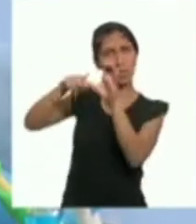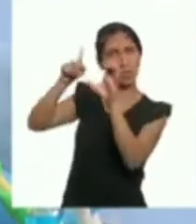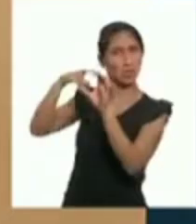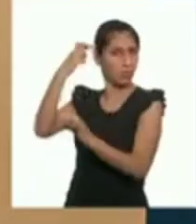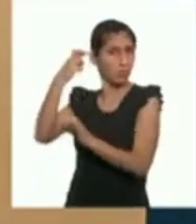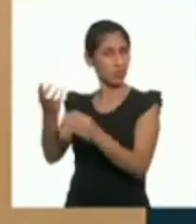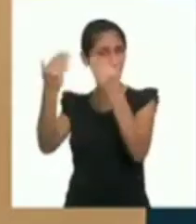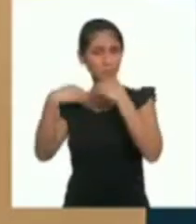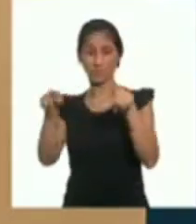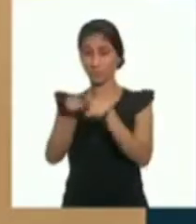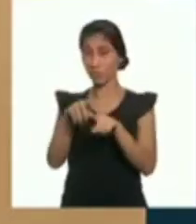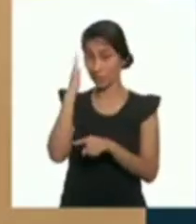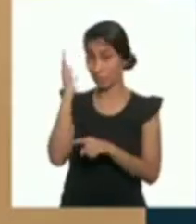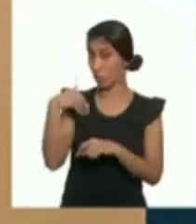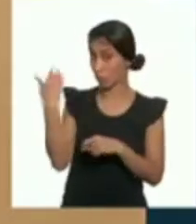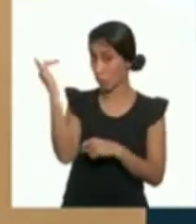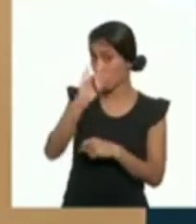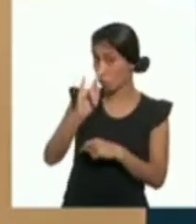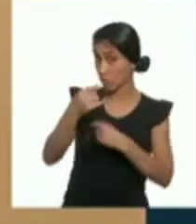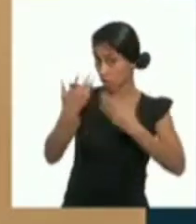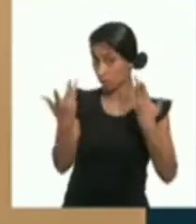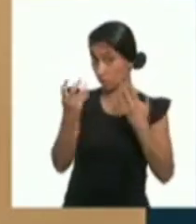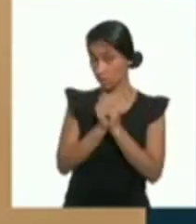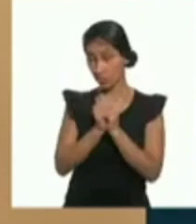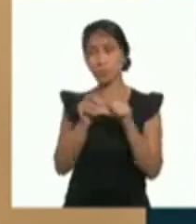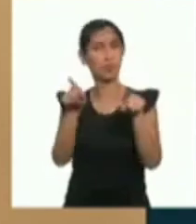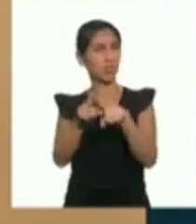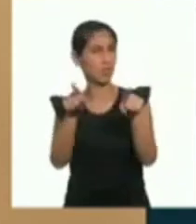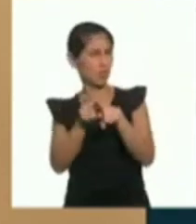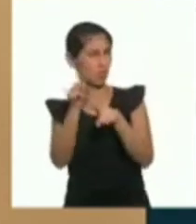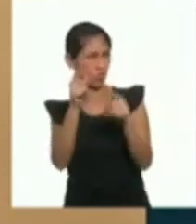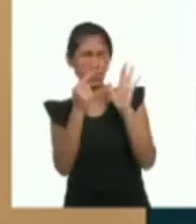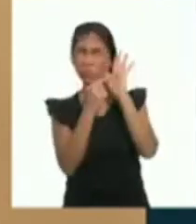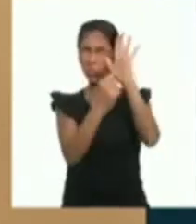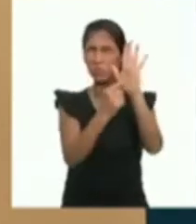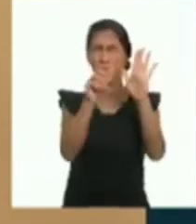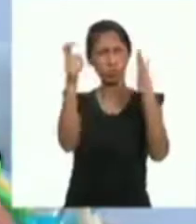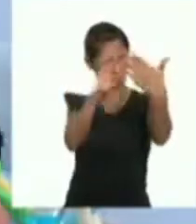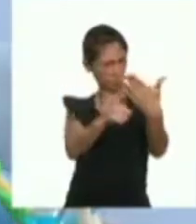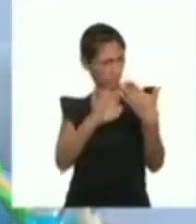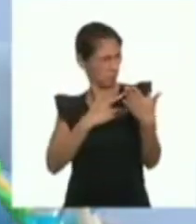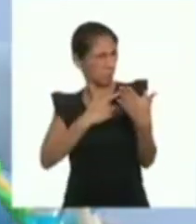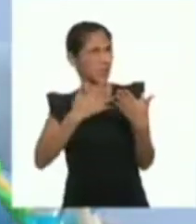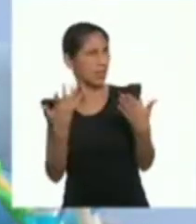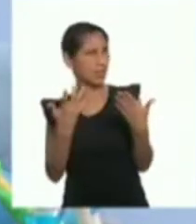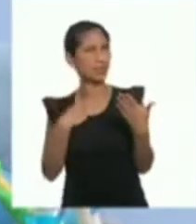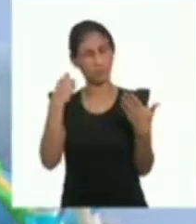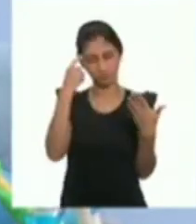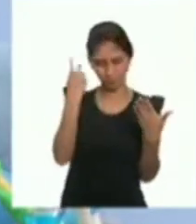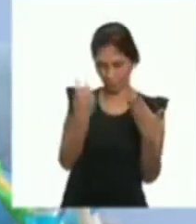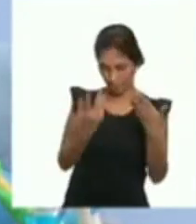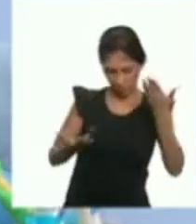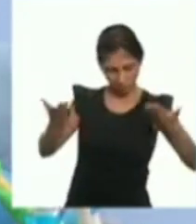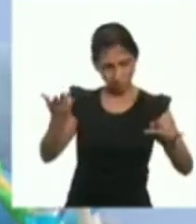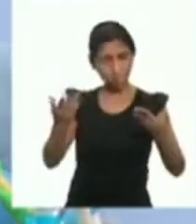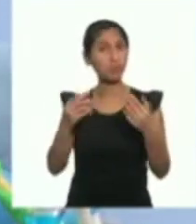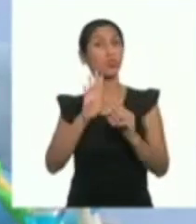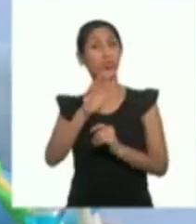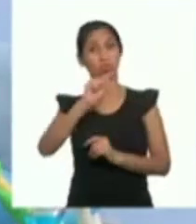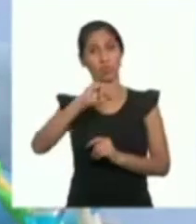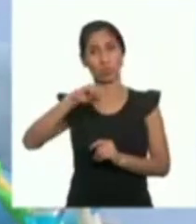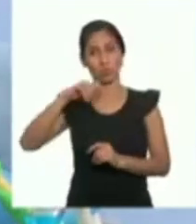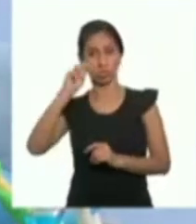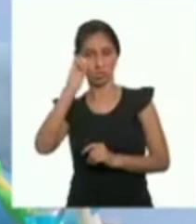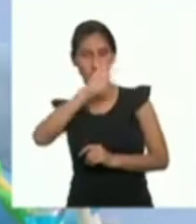mujeres. ¿Y sabes cómo utilizarás el lenguaje visual? ¿O qué intención quieres transmitir? Había pensado que ambas escenas tengan como sujeto